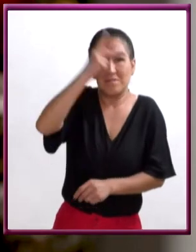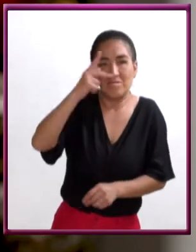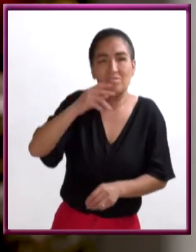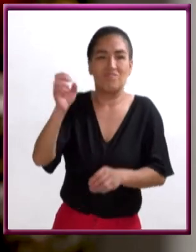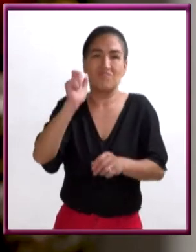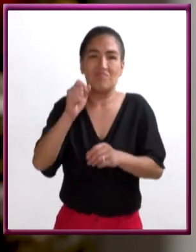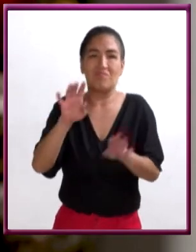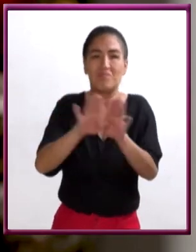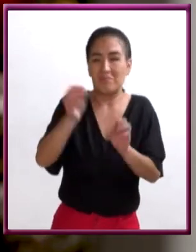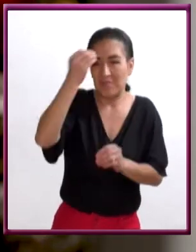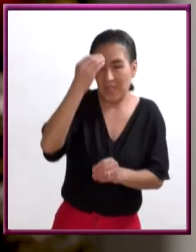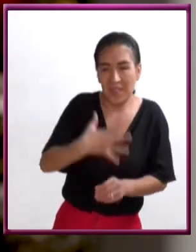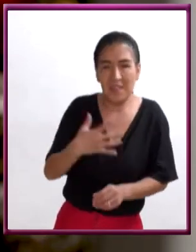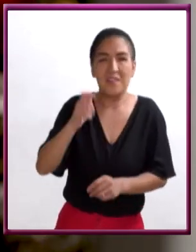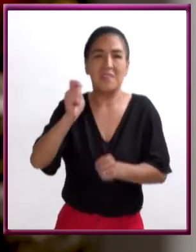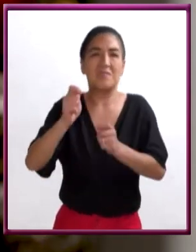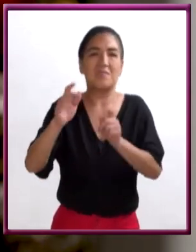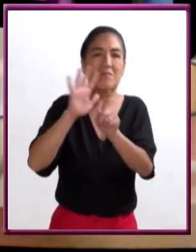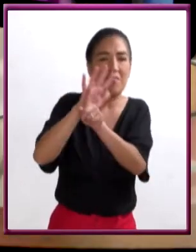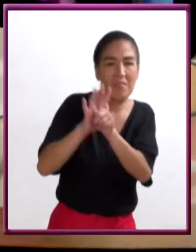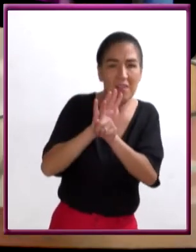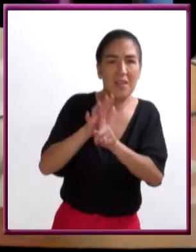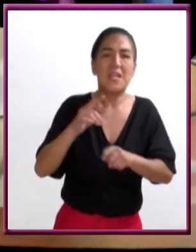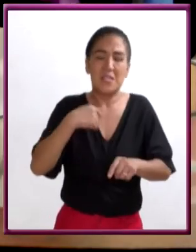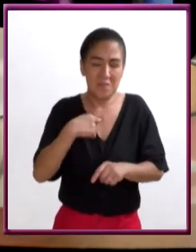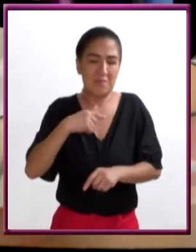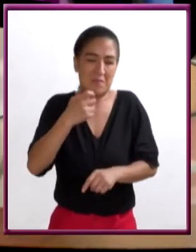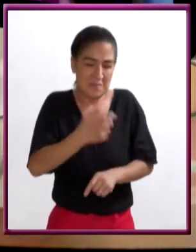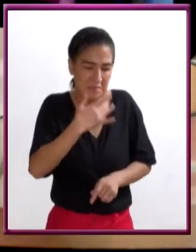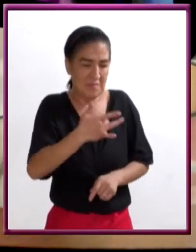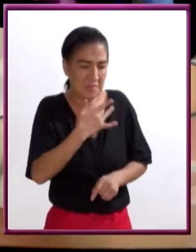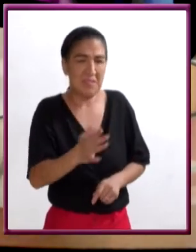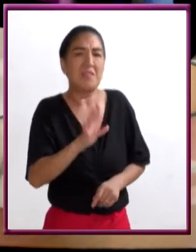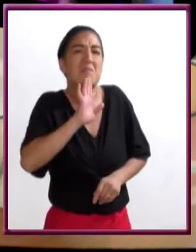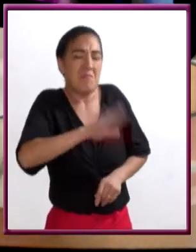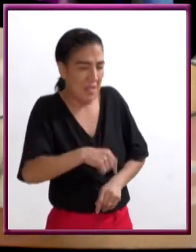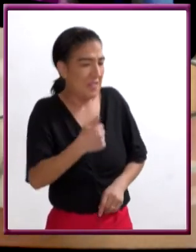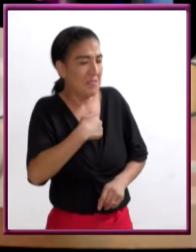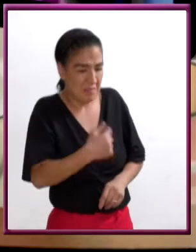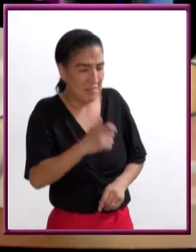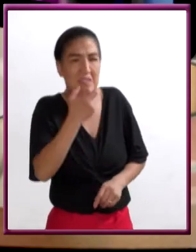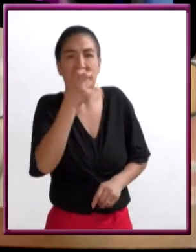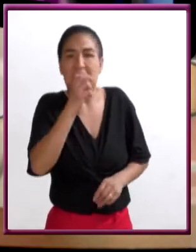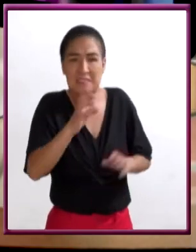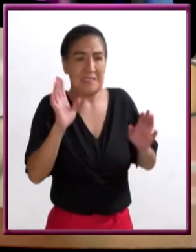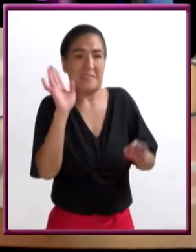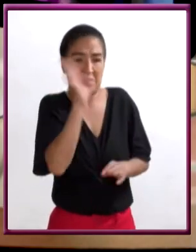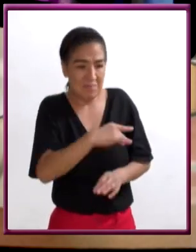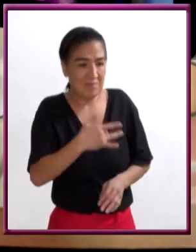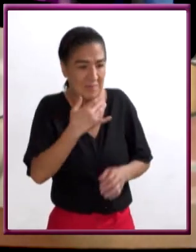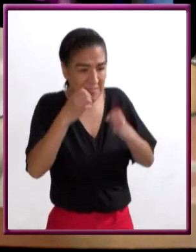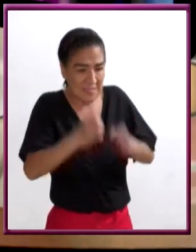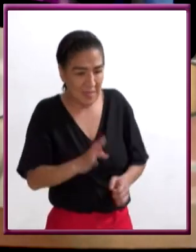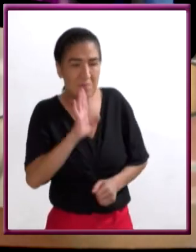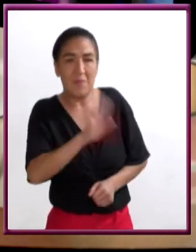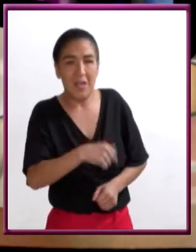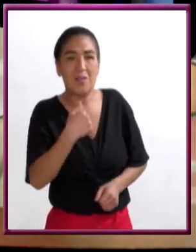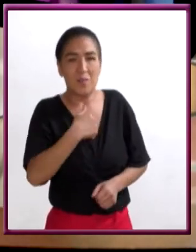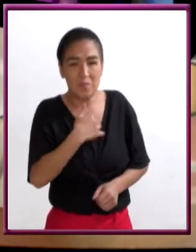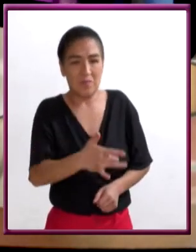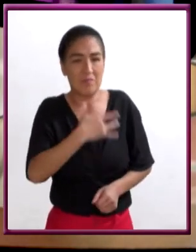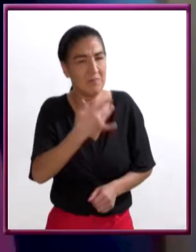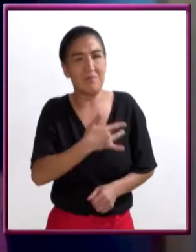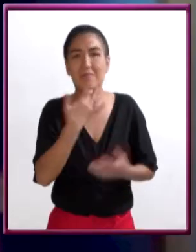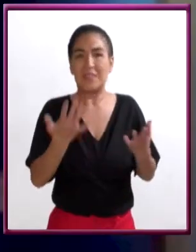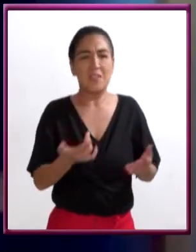pierdo confianza en que me estoy sintiendo mal y parece que está mal que me esté sintiendo mal, ¿sí? Entonces ya